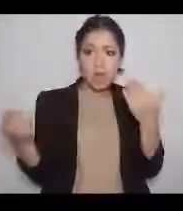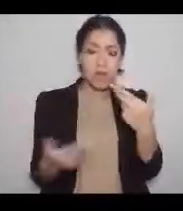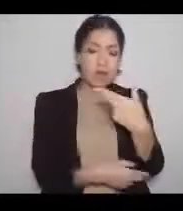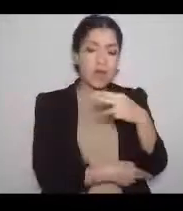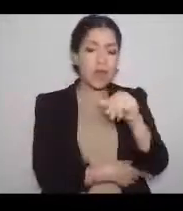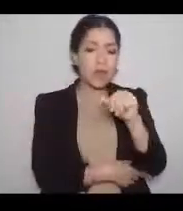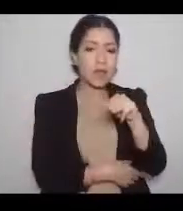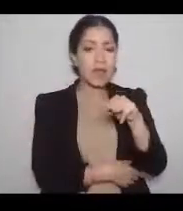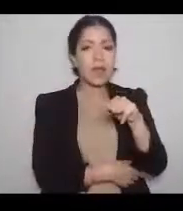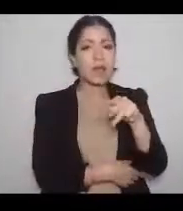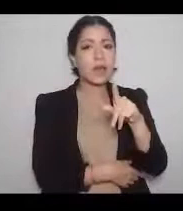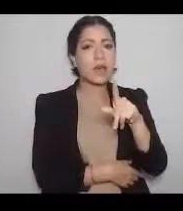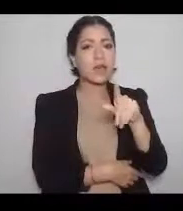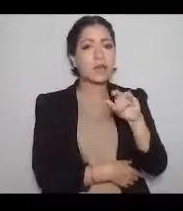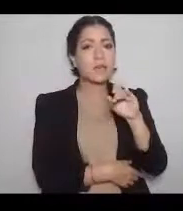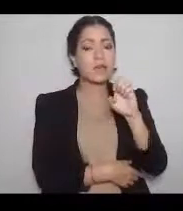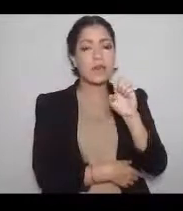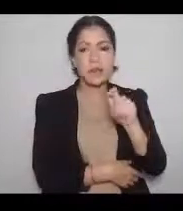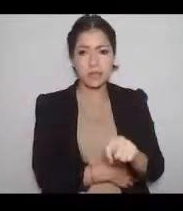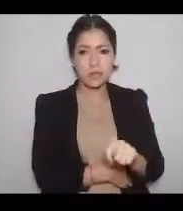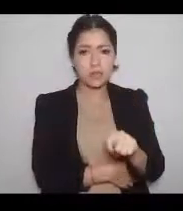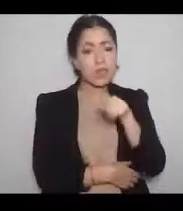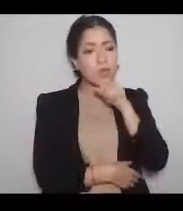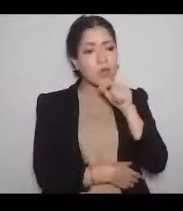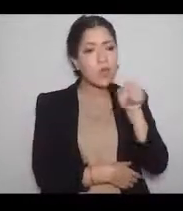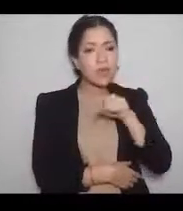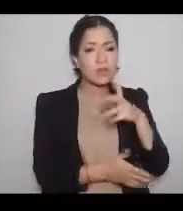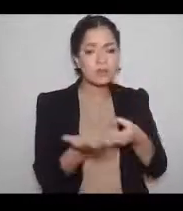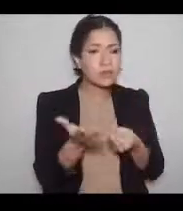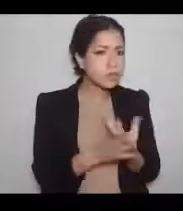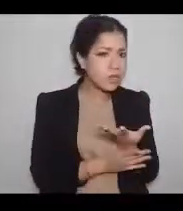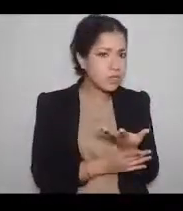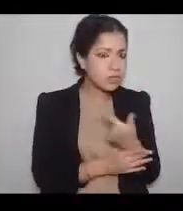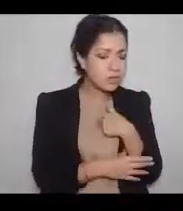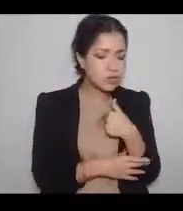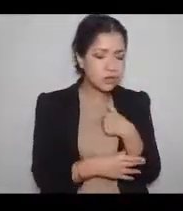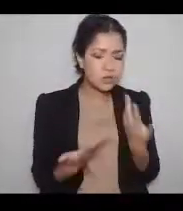Hamlet. Salí al escenario. Y se me fue el papel.